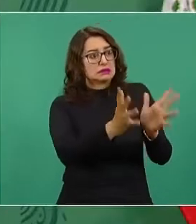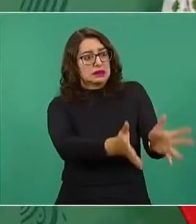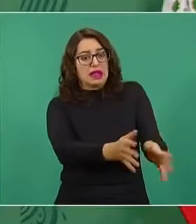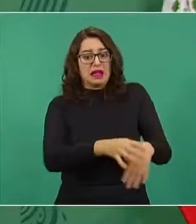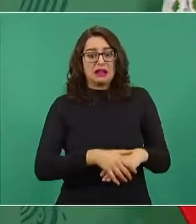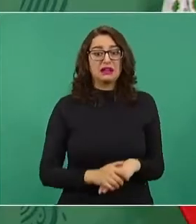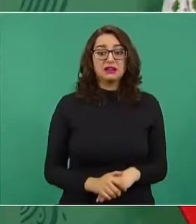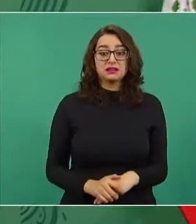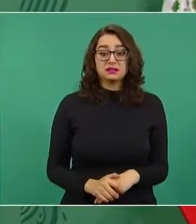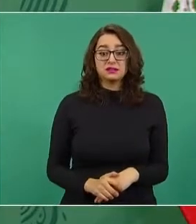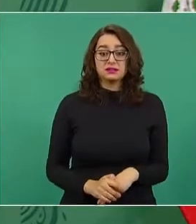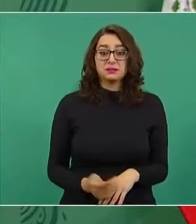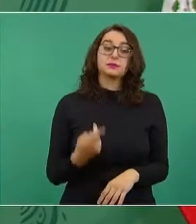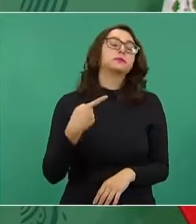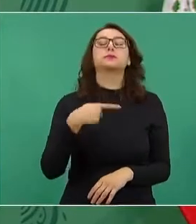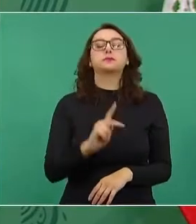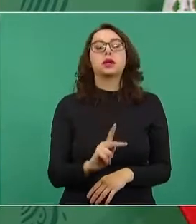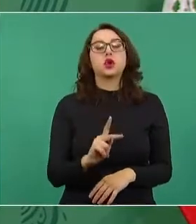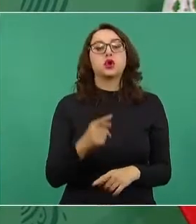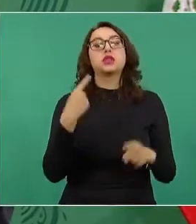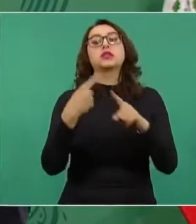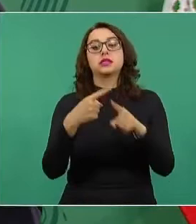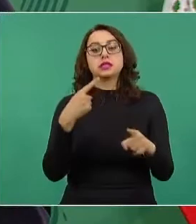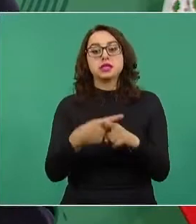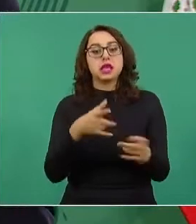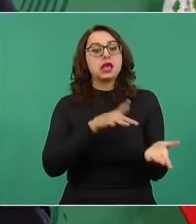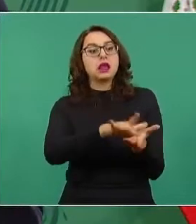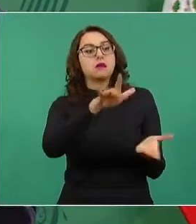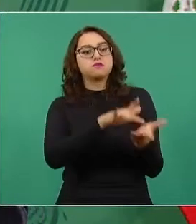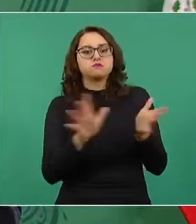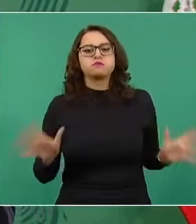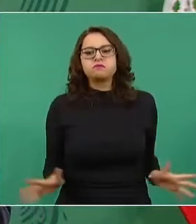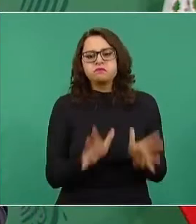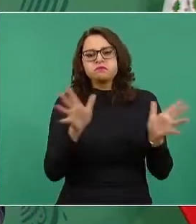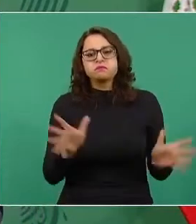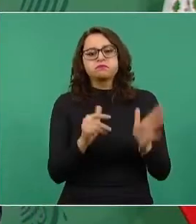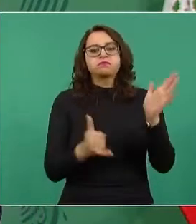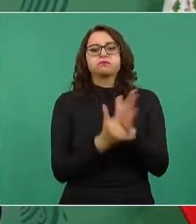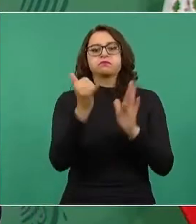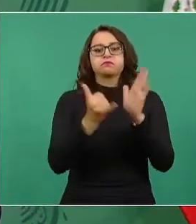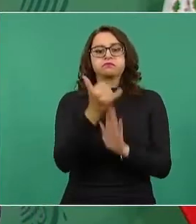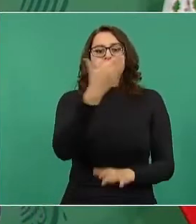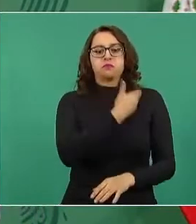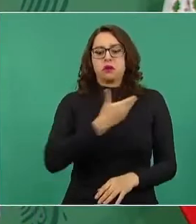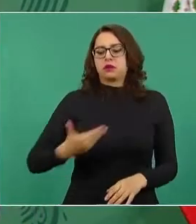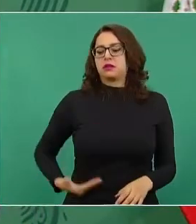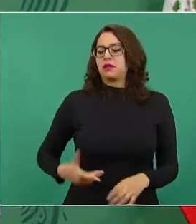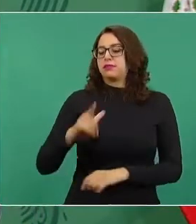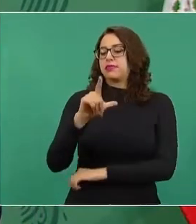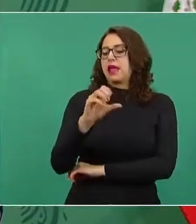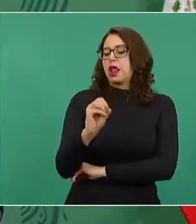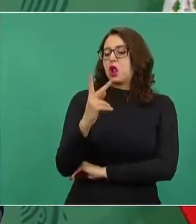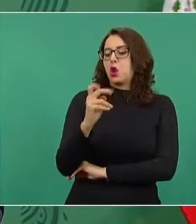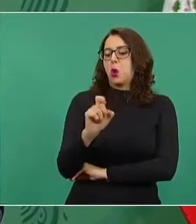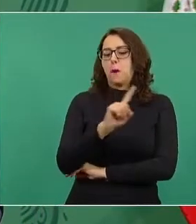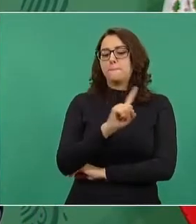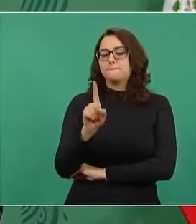durante el gobierno del presidente López Mateos. Se hicieron las grandes